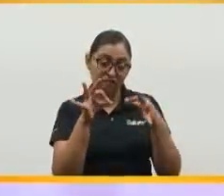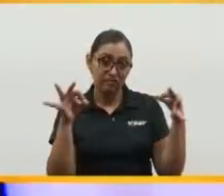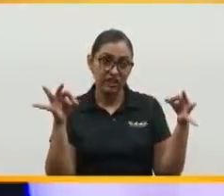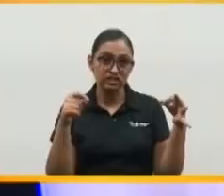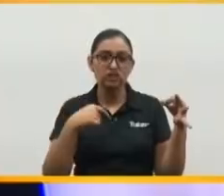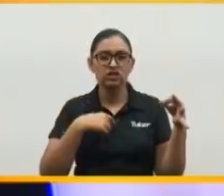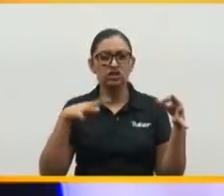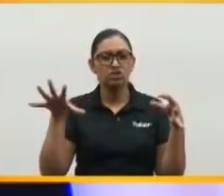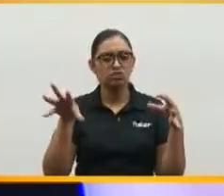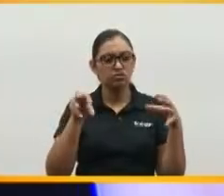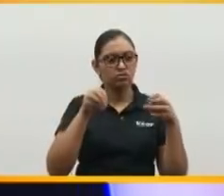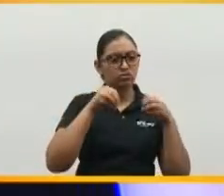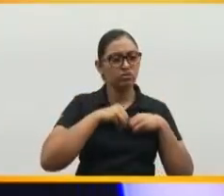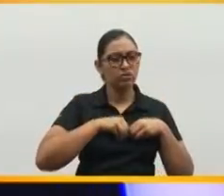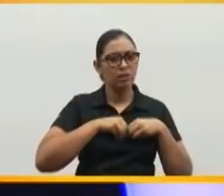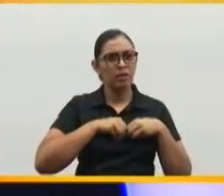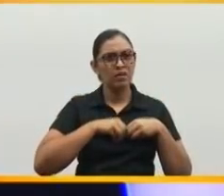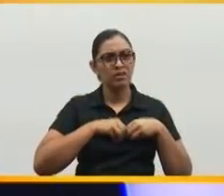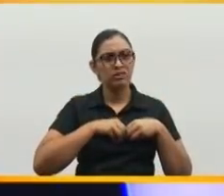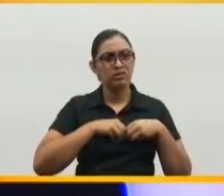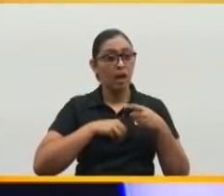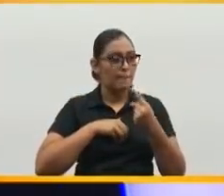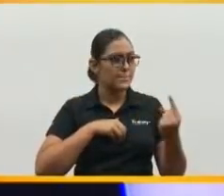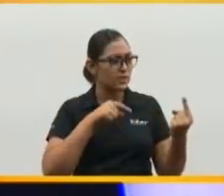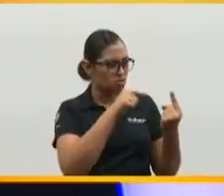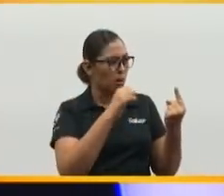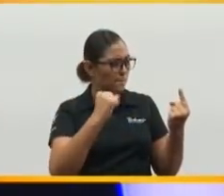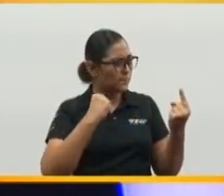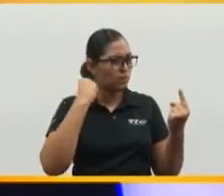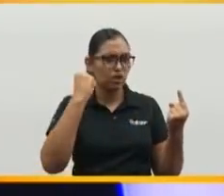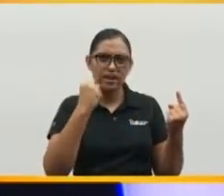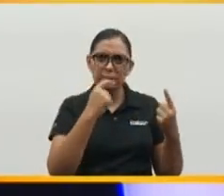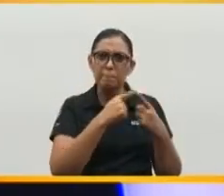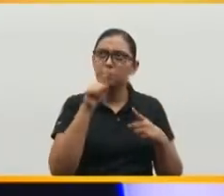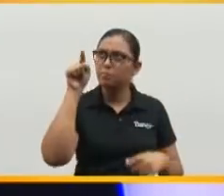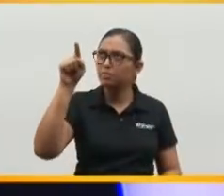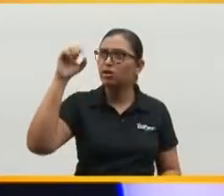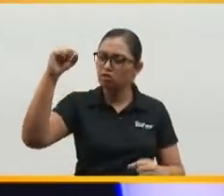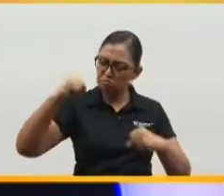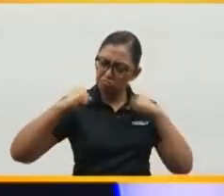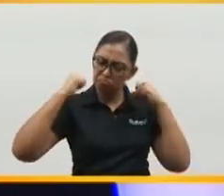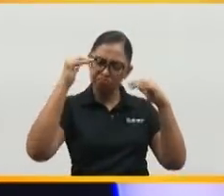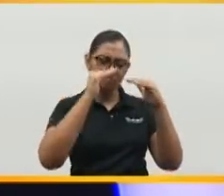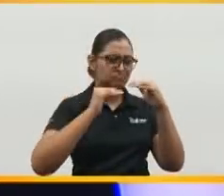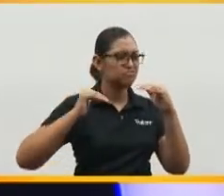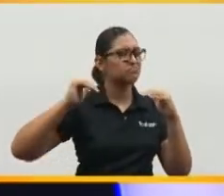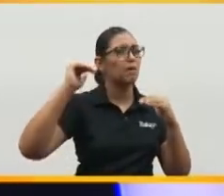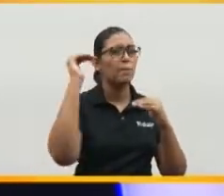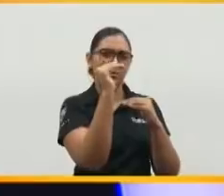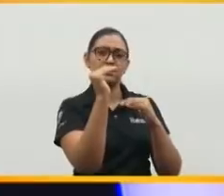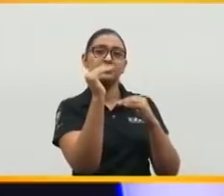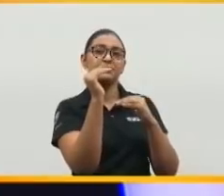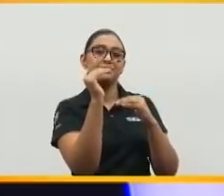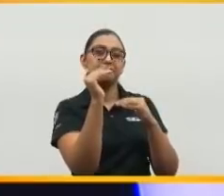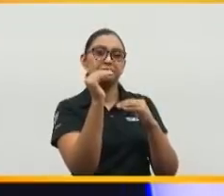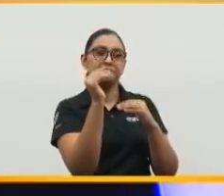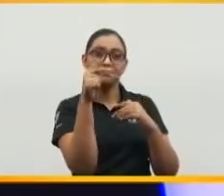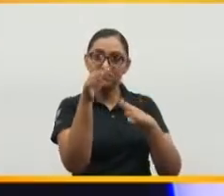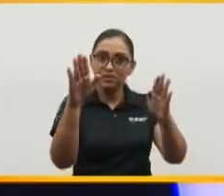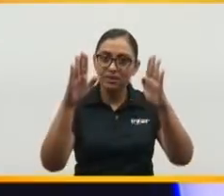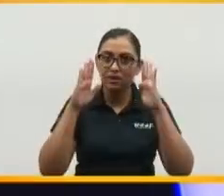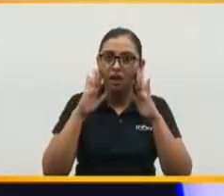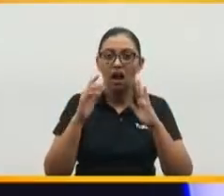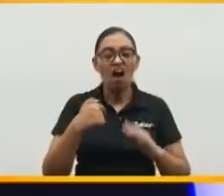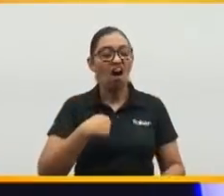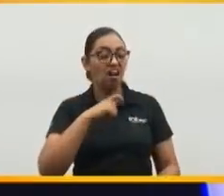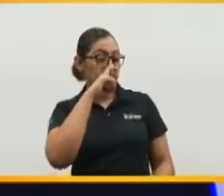Tanto poder tienen ellos, como tanto poder tiene Dios. Oiga lo que le estoy diciendo. No, ay, qué